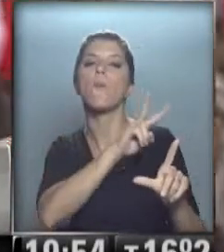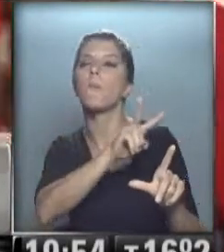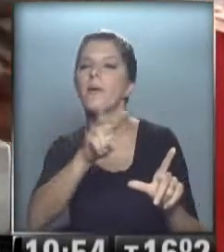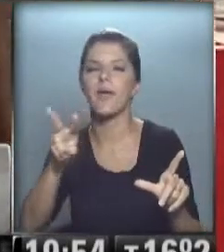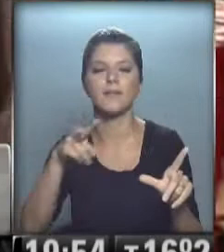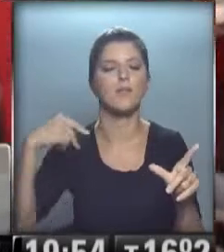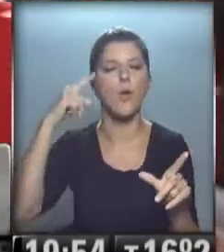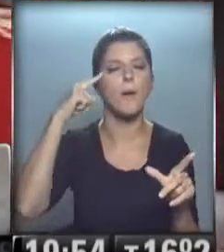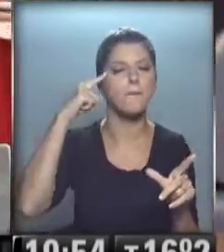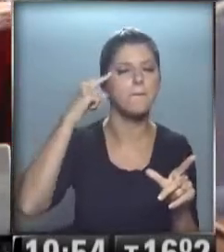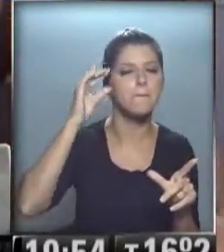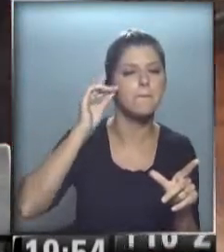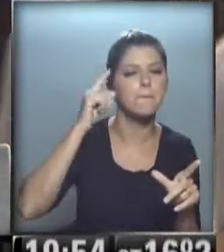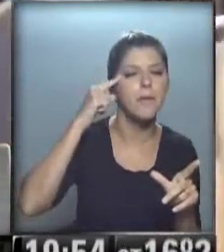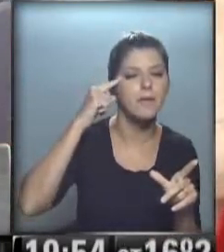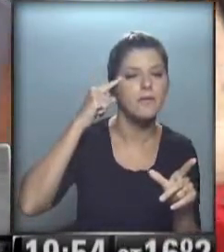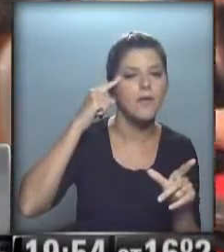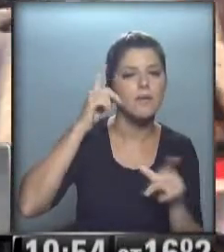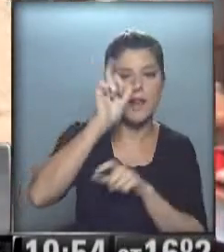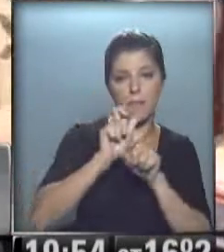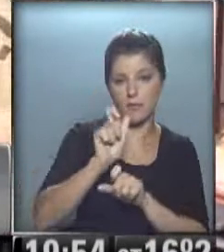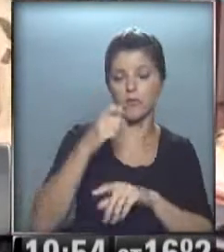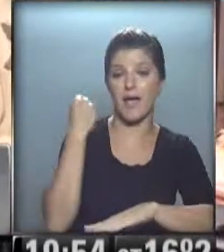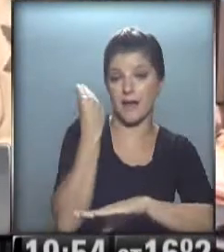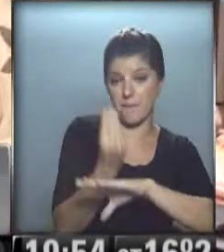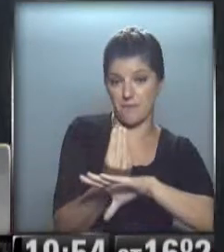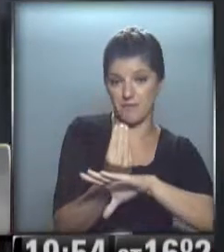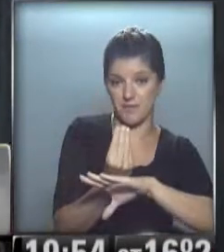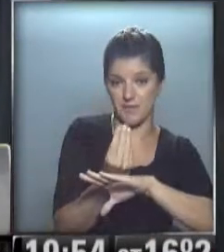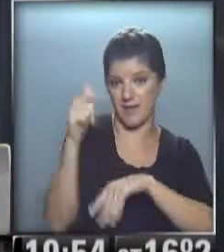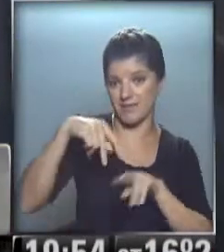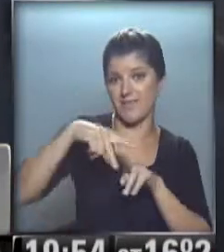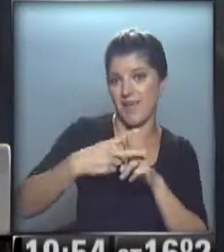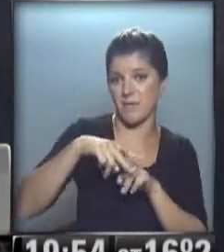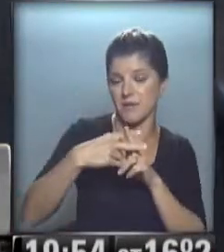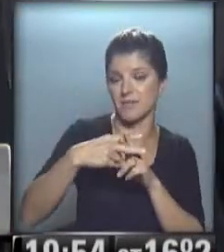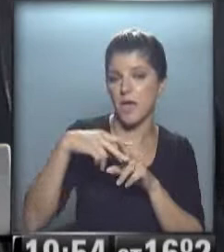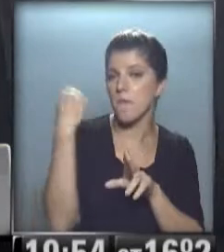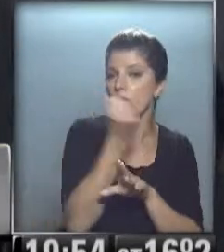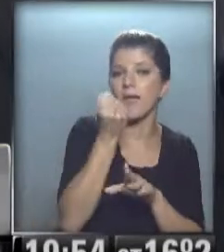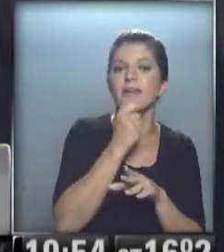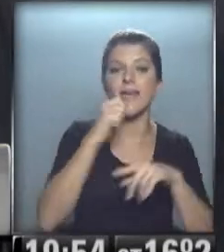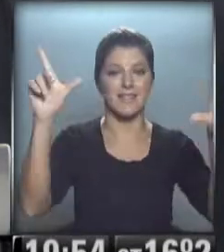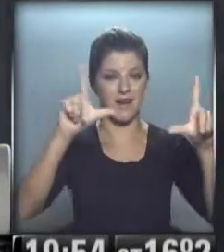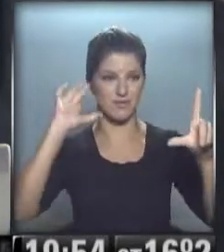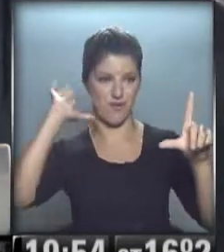de estas personas que están al frente de esta herramienta extraordinaria que es la televisión y la